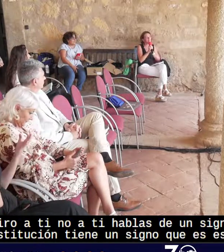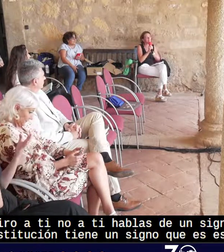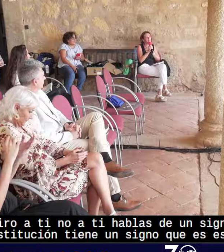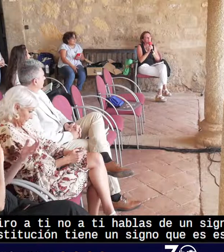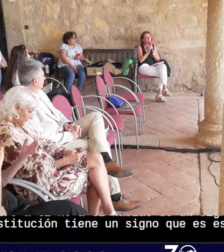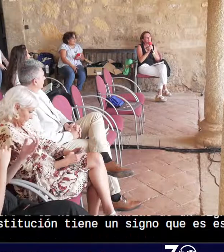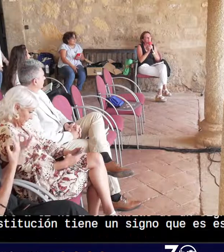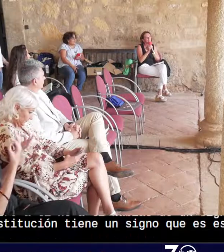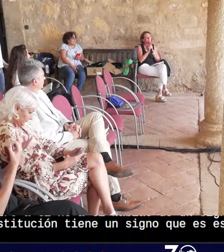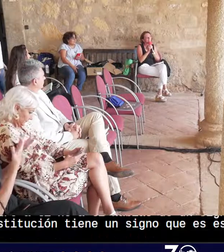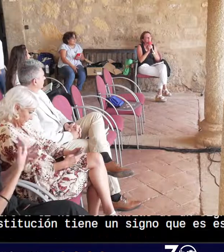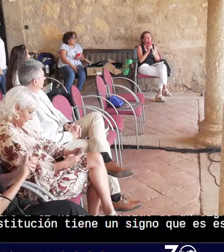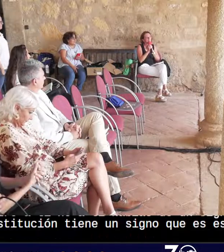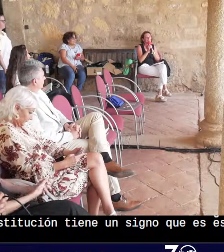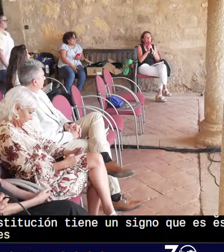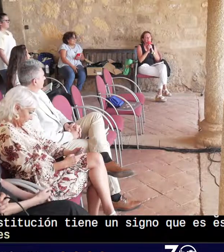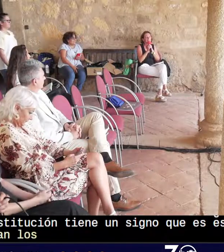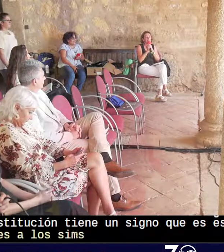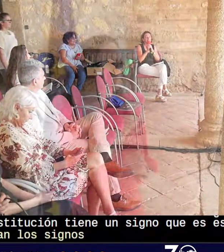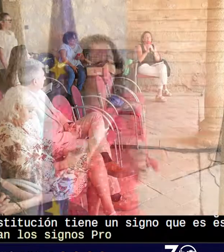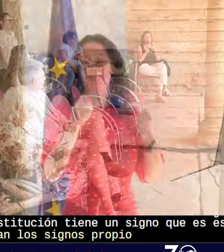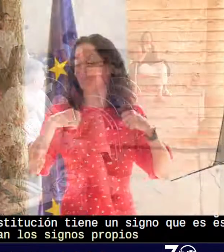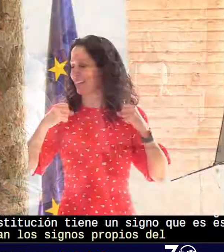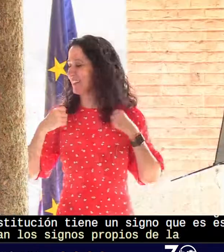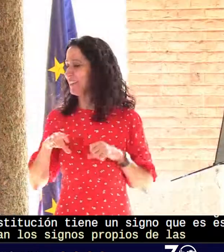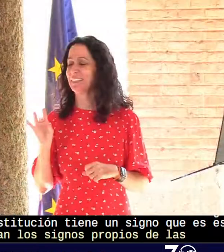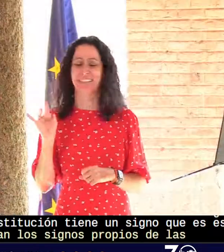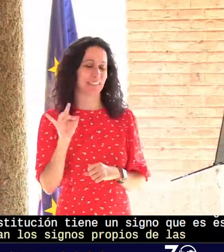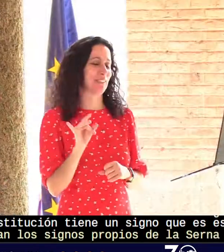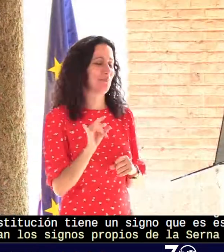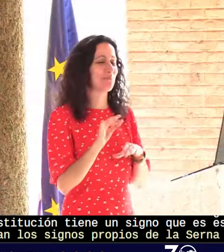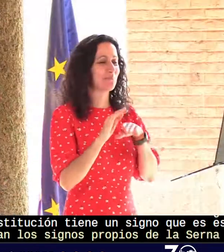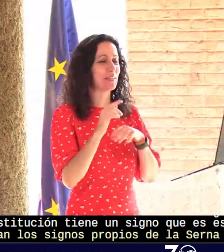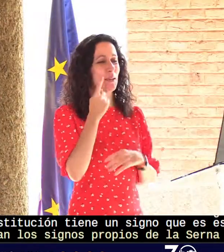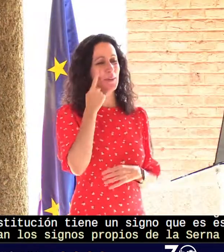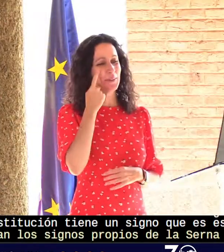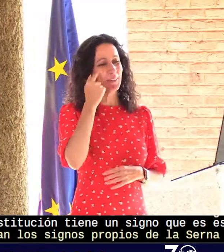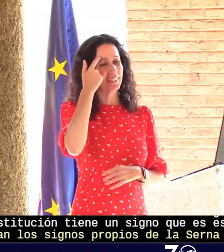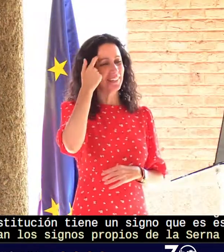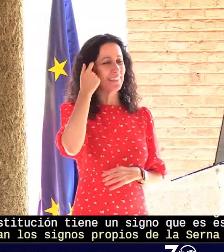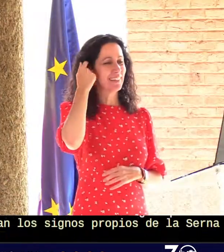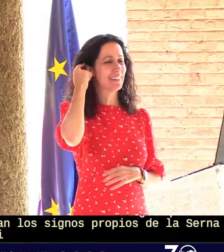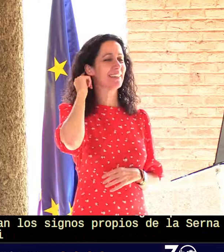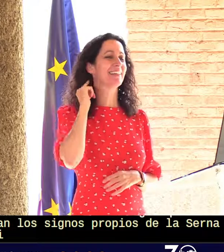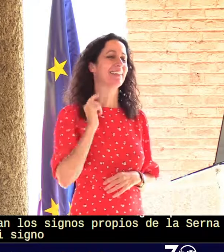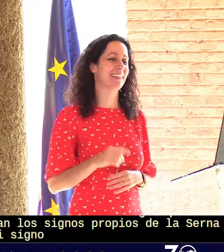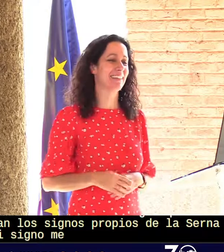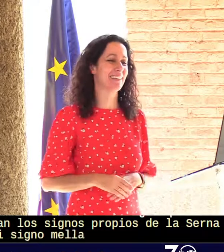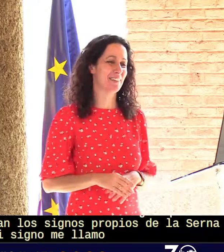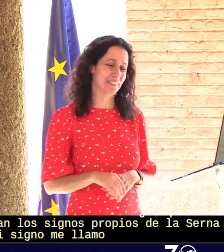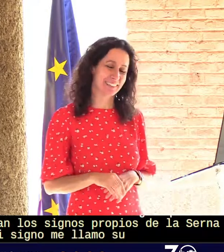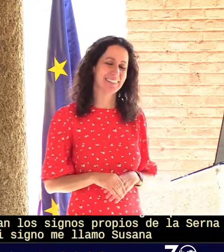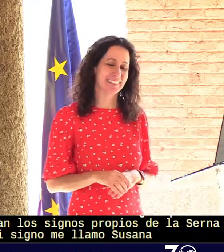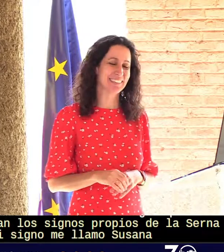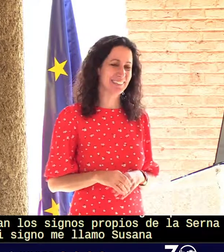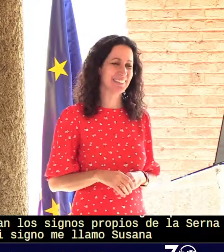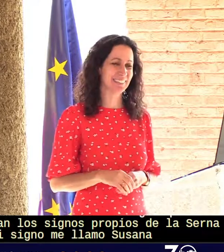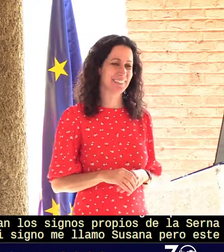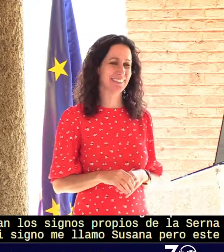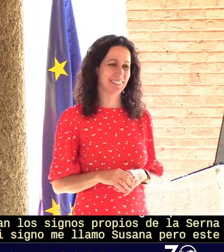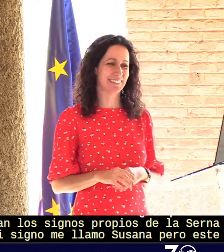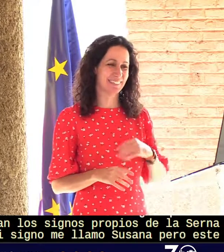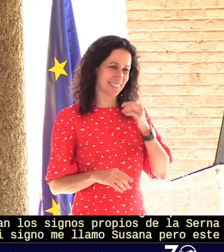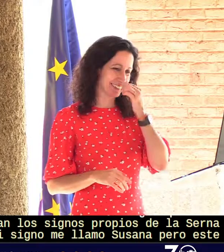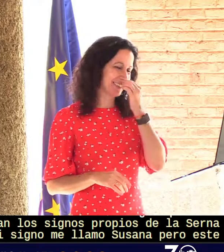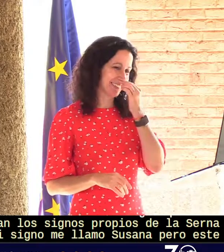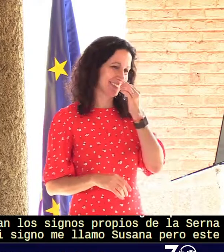signo te refieres a los signos propios de las personas V en el vídeo hablaba Este es mi signo me llamo Susana pero este es mi